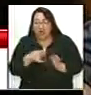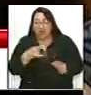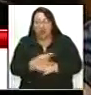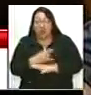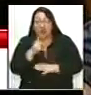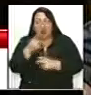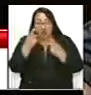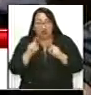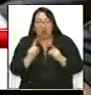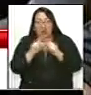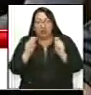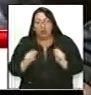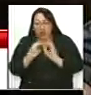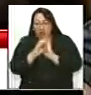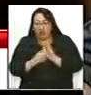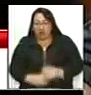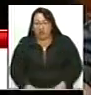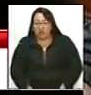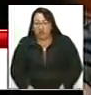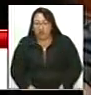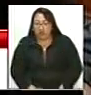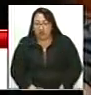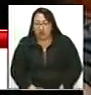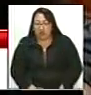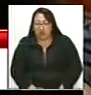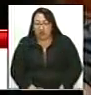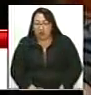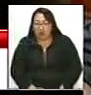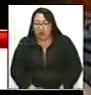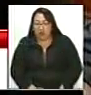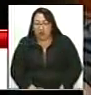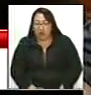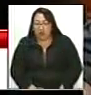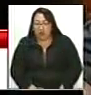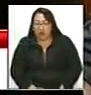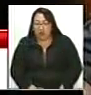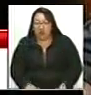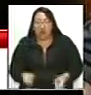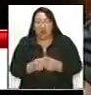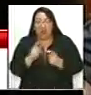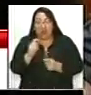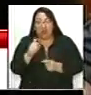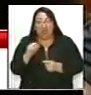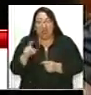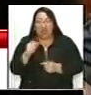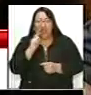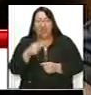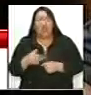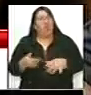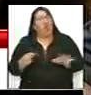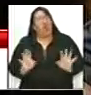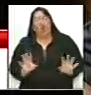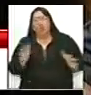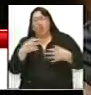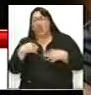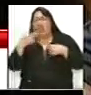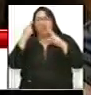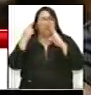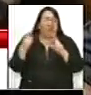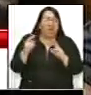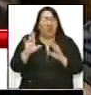de una decisión del Tribunal Constitucional. Por eso me parece curioso no esté el congresista Tapia, por intermedio suyo, cuando él habla de respeto a